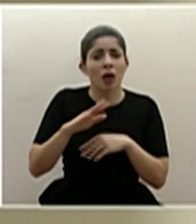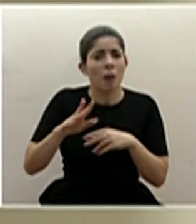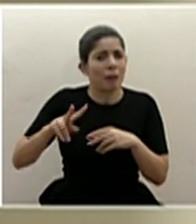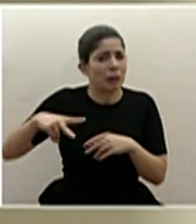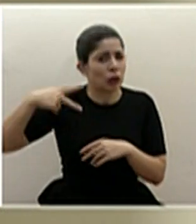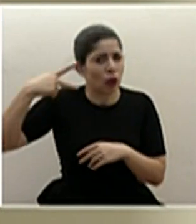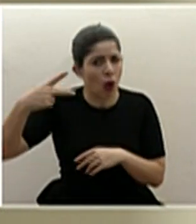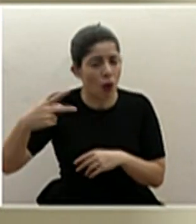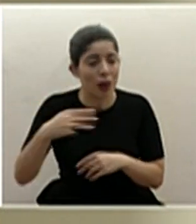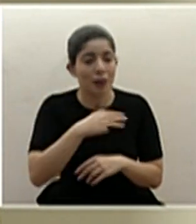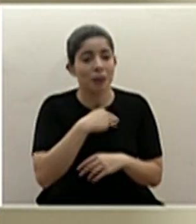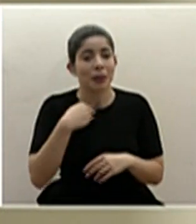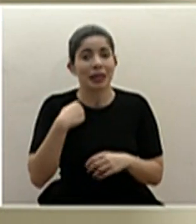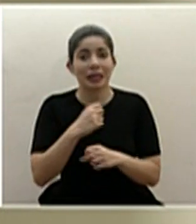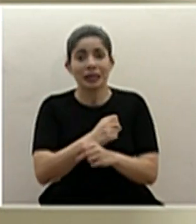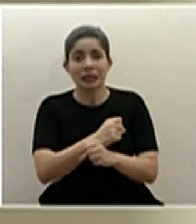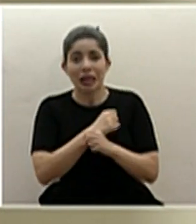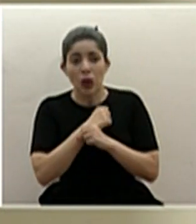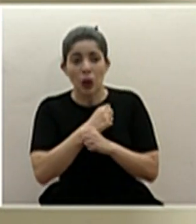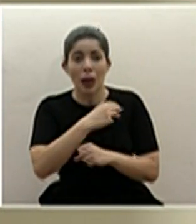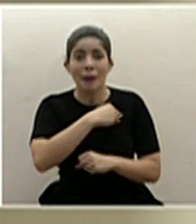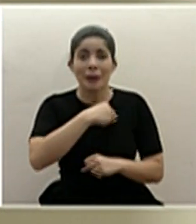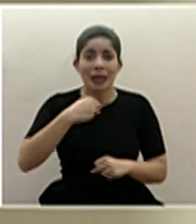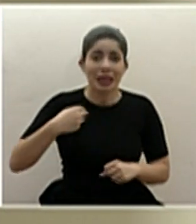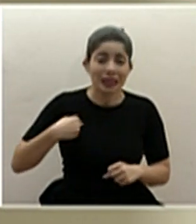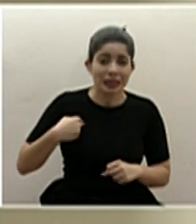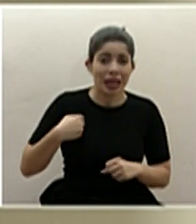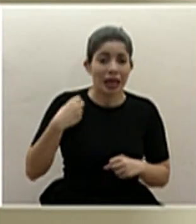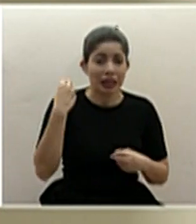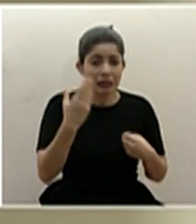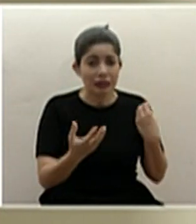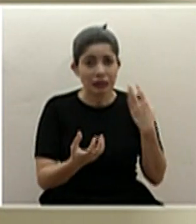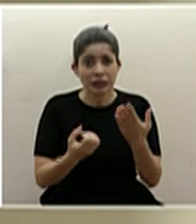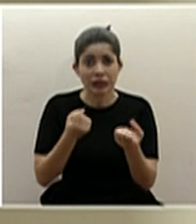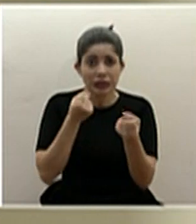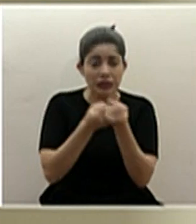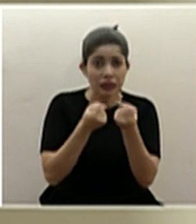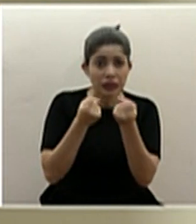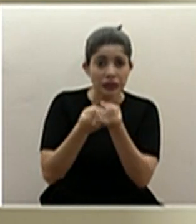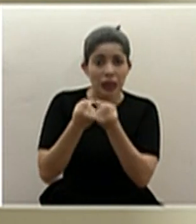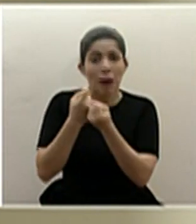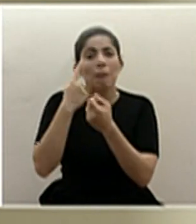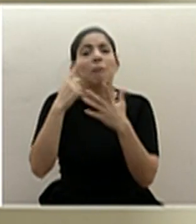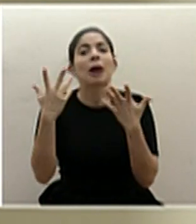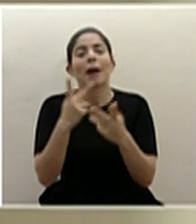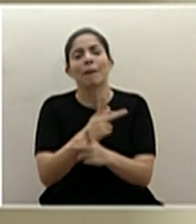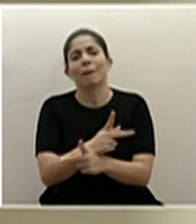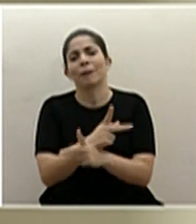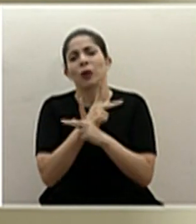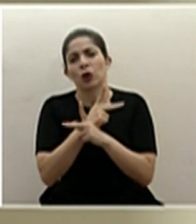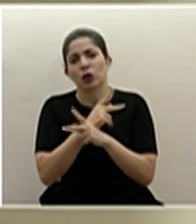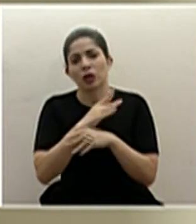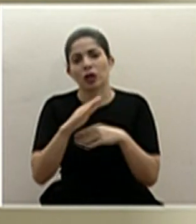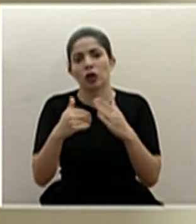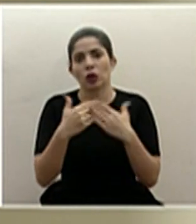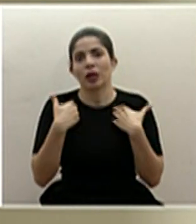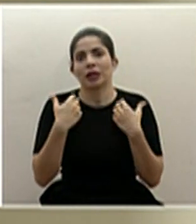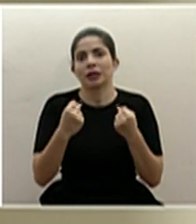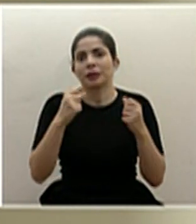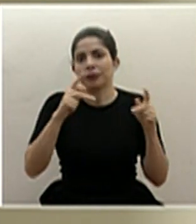el Ministerio de Seguridad y los demás ministerios podemos aportar para tratar de salvaguardar al máximo la salud de la